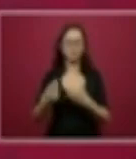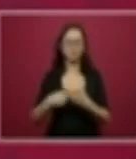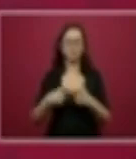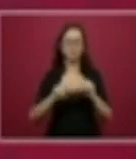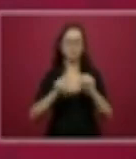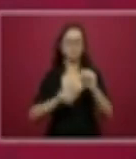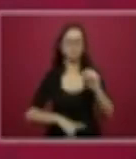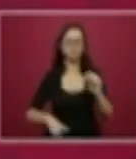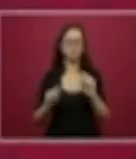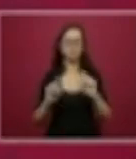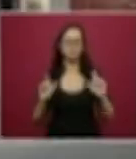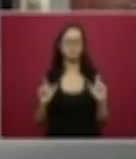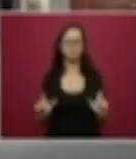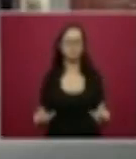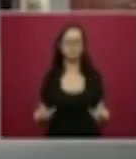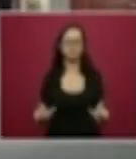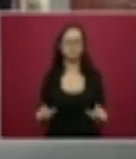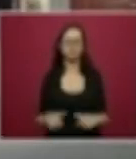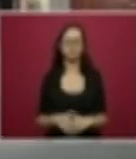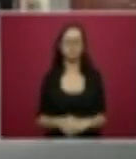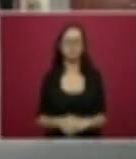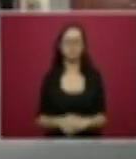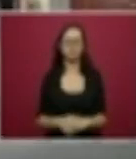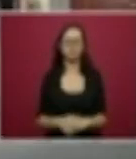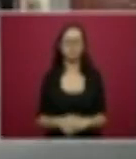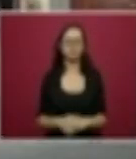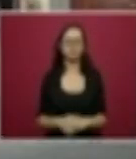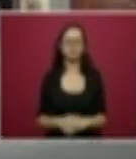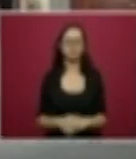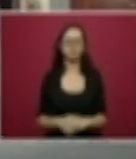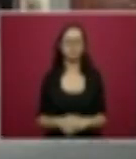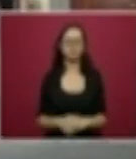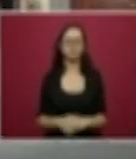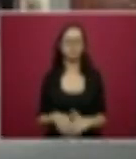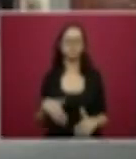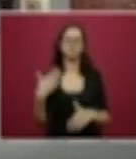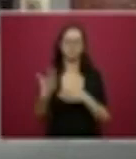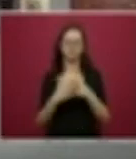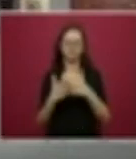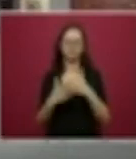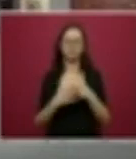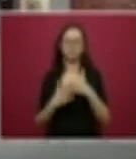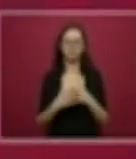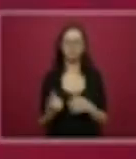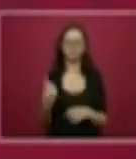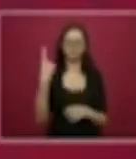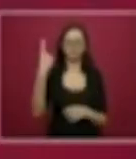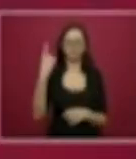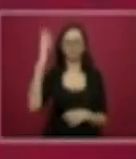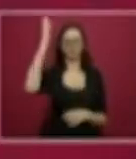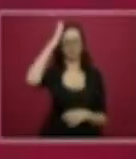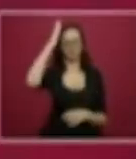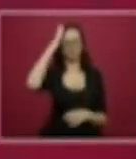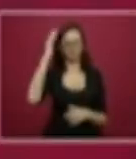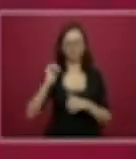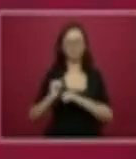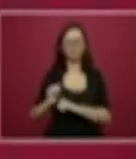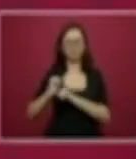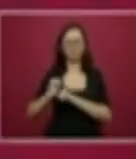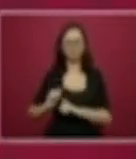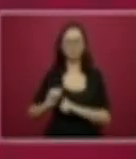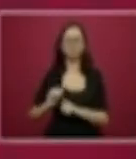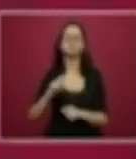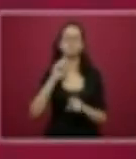país de esté aplicando un modelo falso y tramposo del liberalismo que no fue un modelo liberal fue un